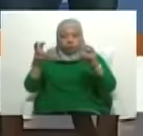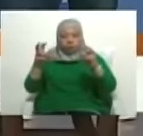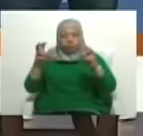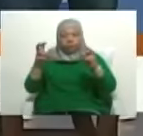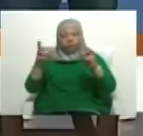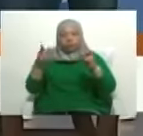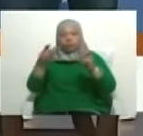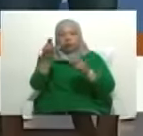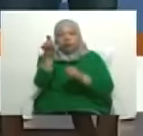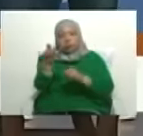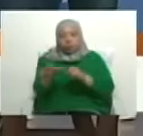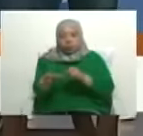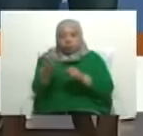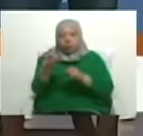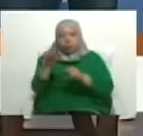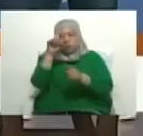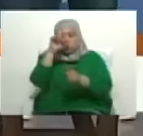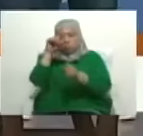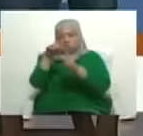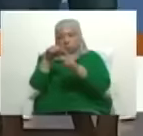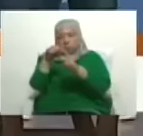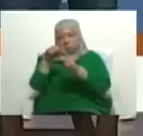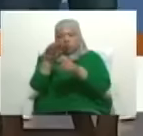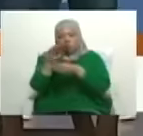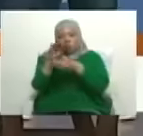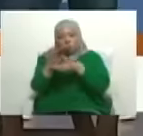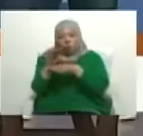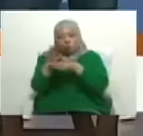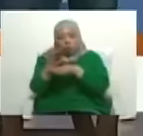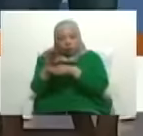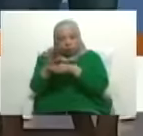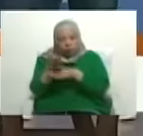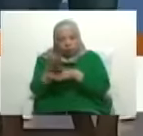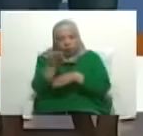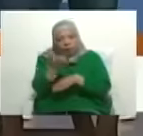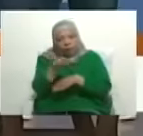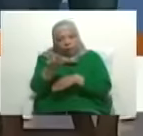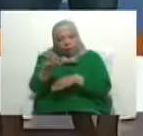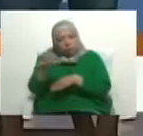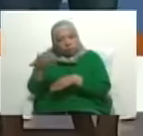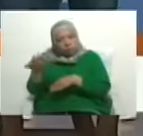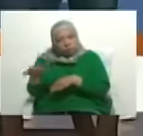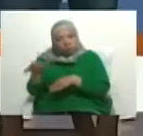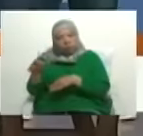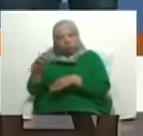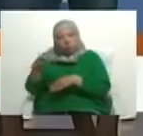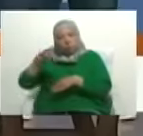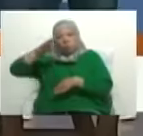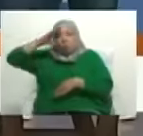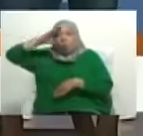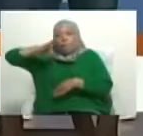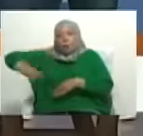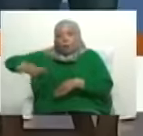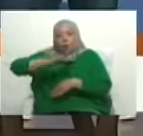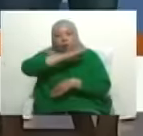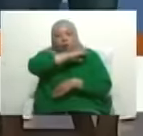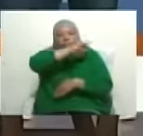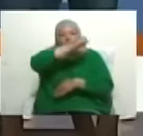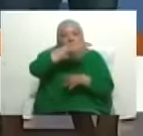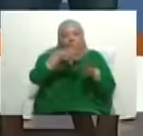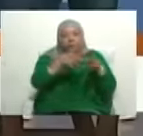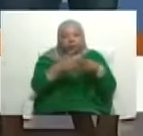Si una persona que tiene la misión sagrada de resguardo de la seguridad de un alto funcionario